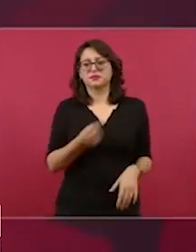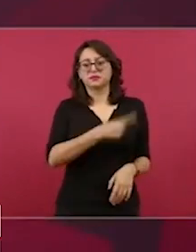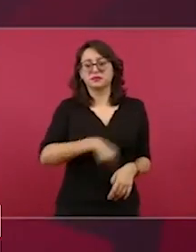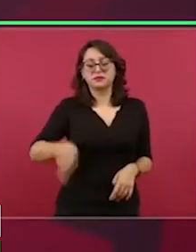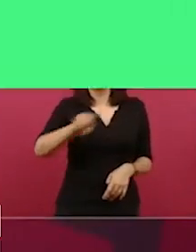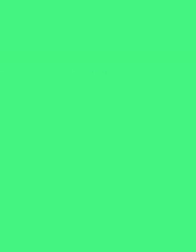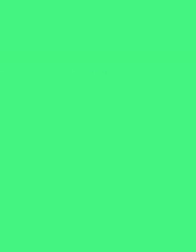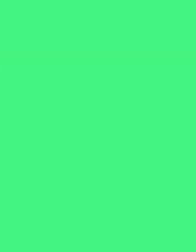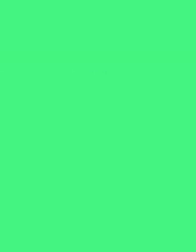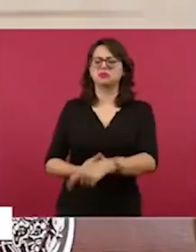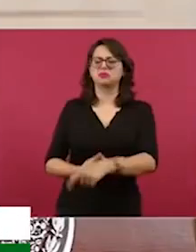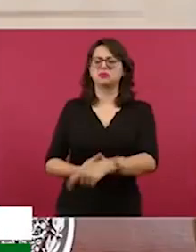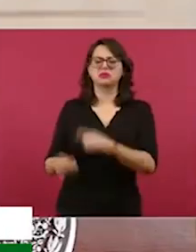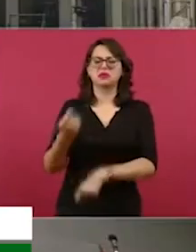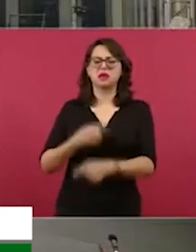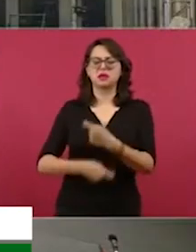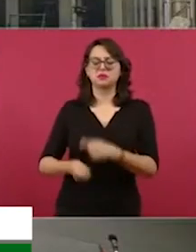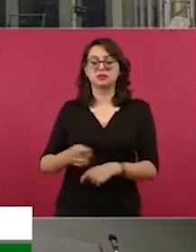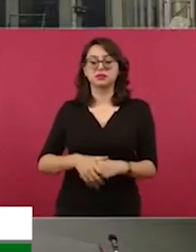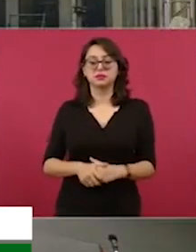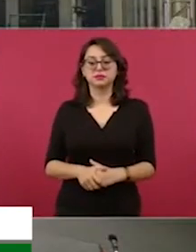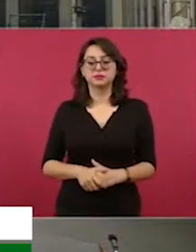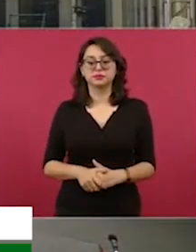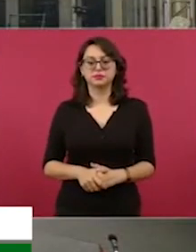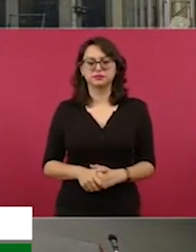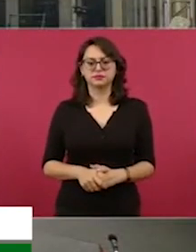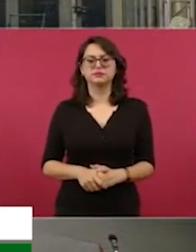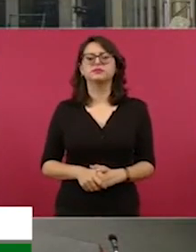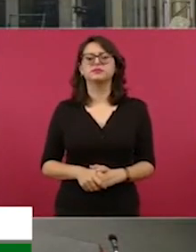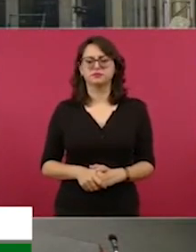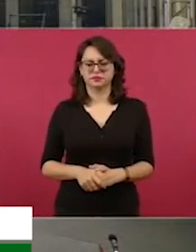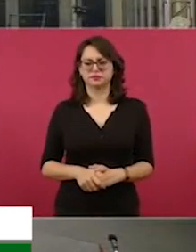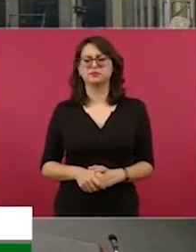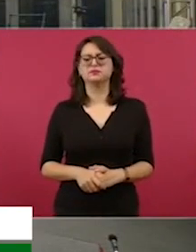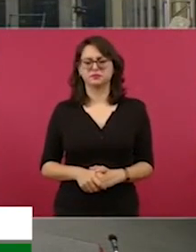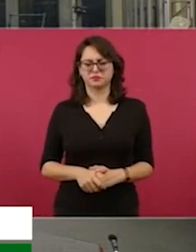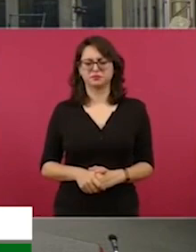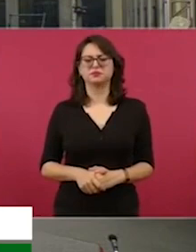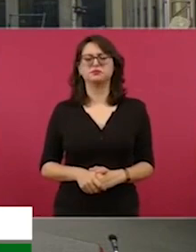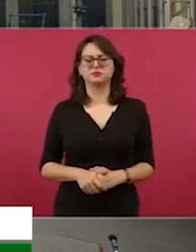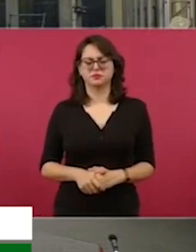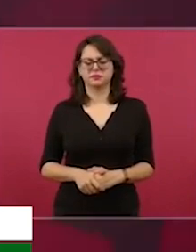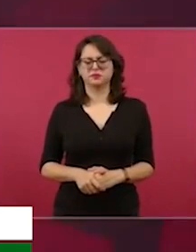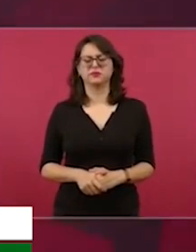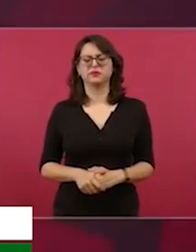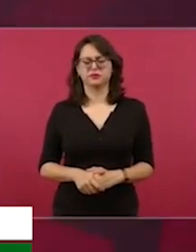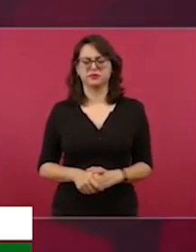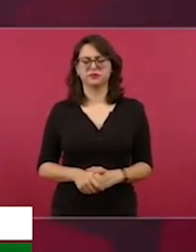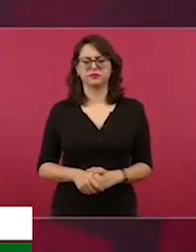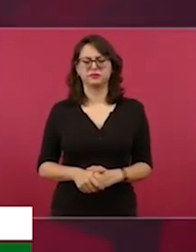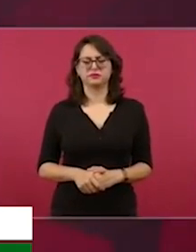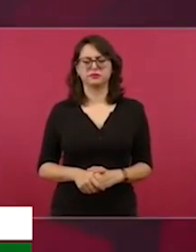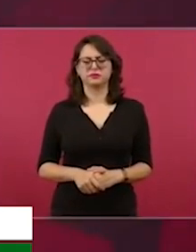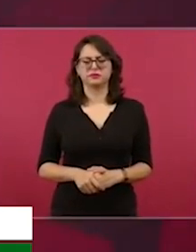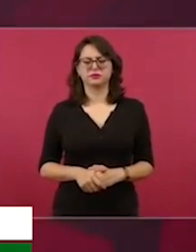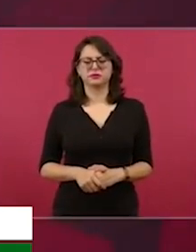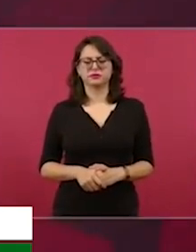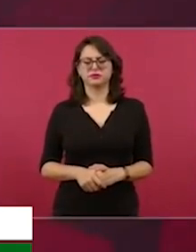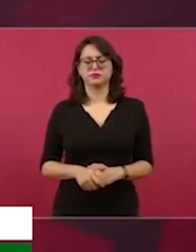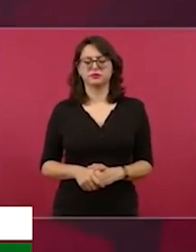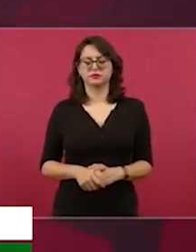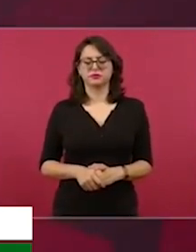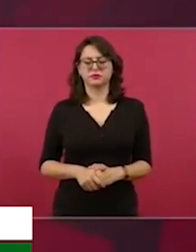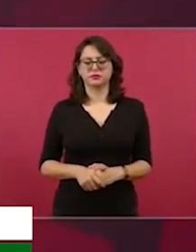publicidad. Al reiterar que Xóchitl Gálvez quiere ser candidata, el presidente le recomendó que se vaya a donde viven